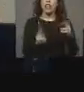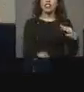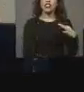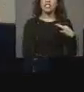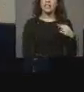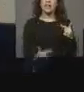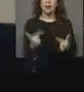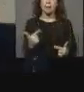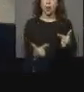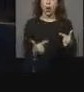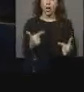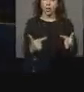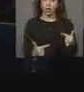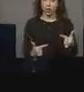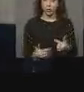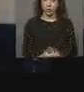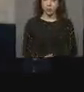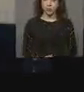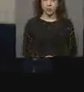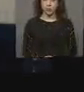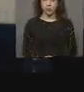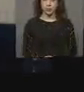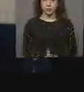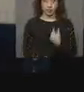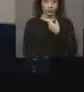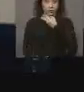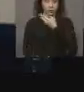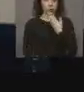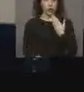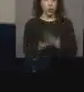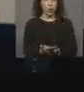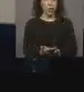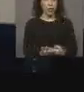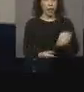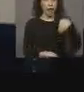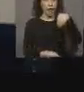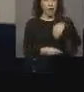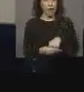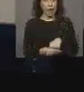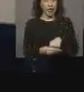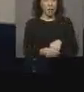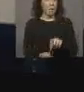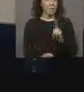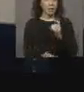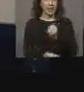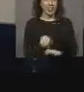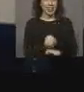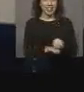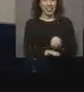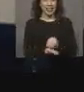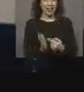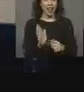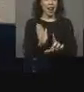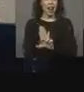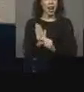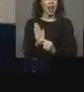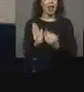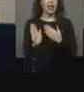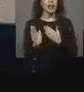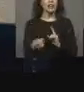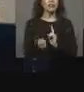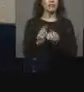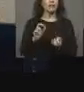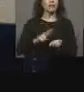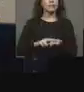y Políticos. Como dije al momento de votar en su primer trámite, esta ley viene a